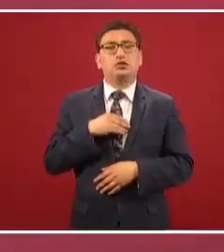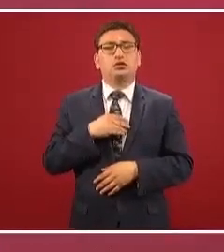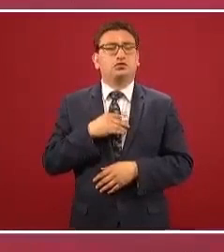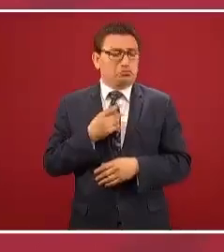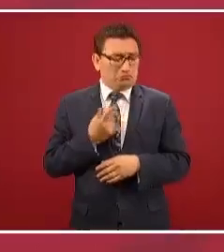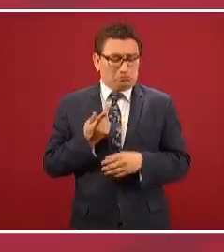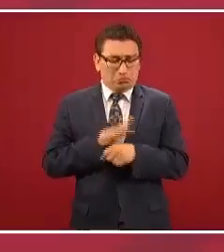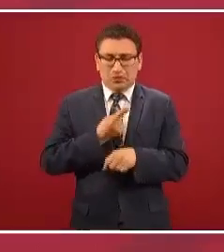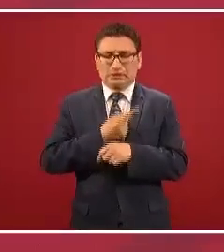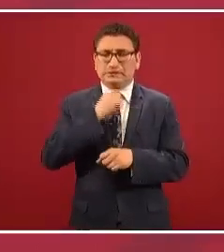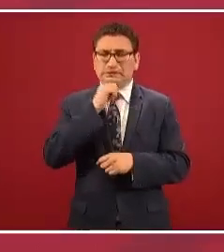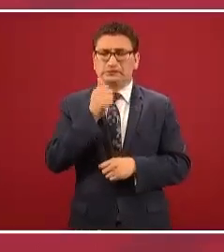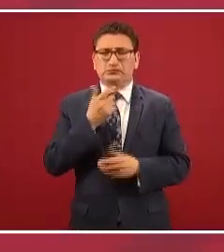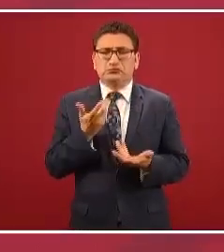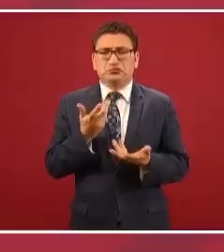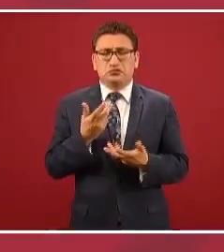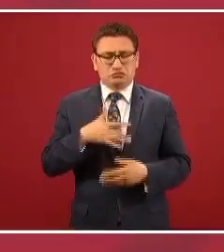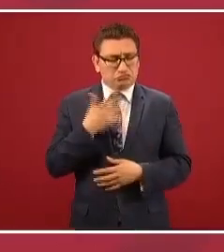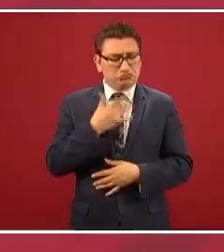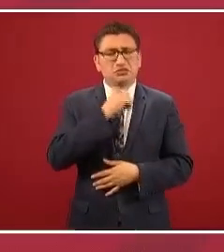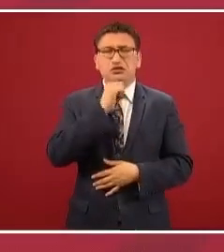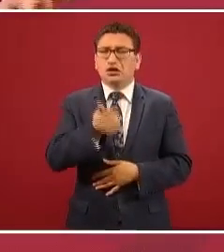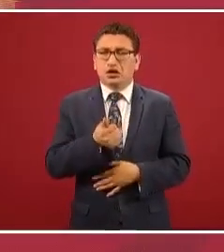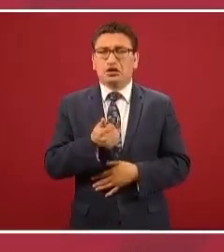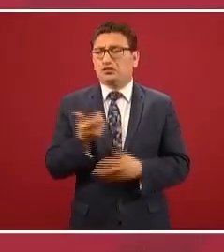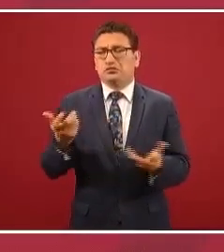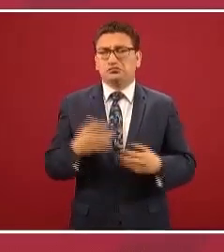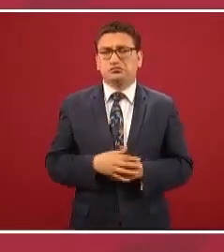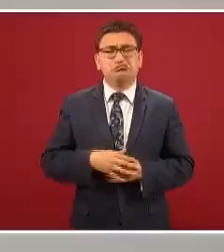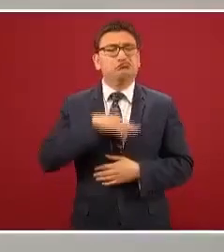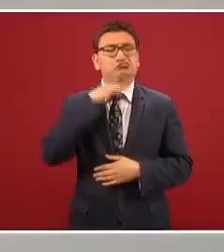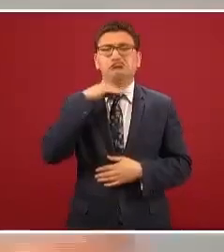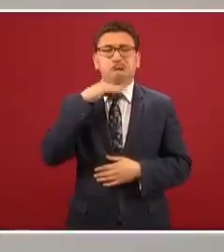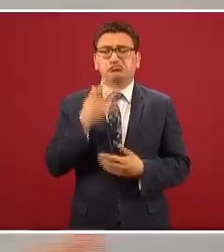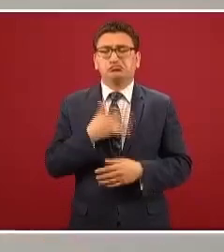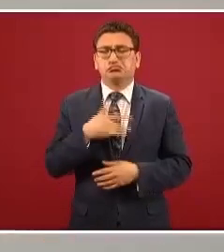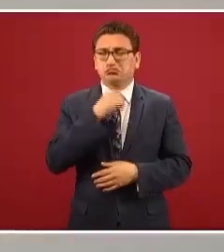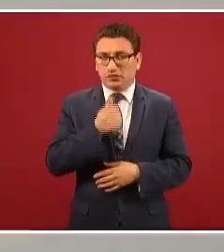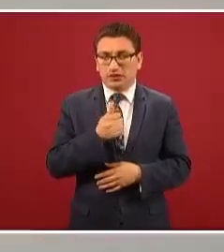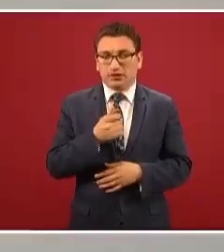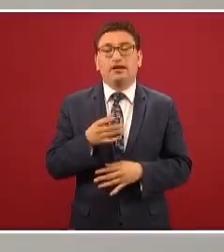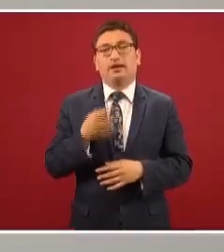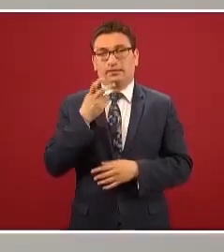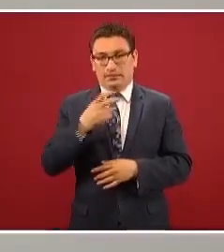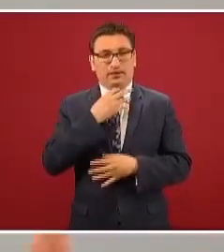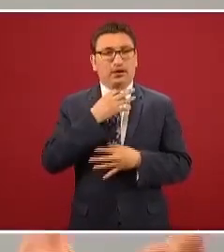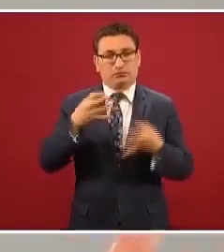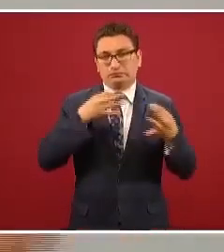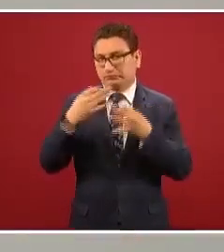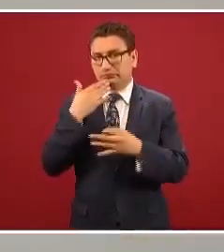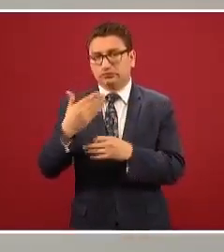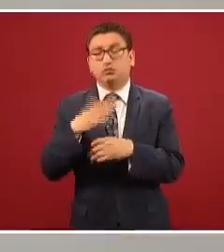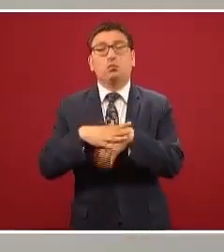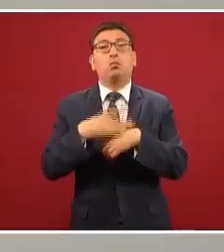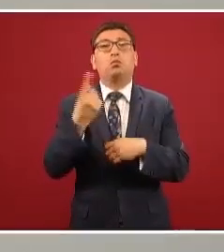sin causar absolutamente ningún síntoma. Es decir, no nos daríamos cuenta. Pero esto es una excelente noticia,